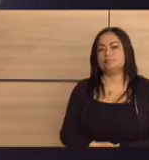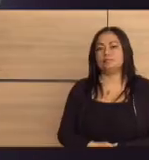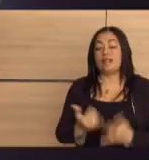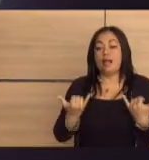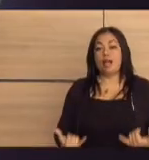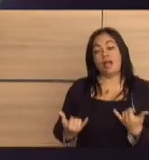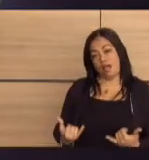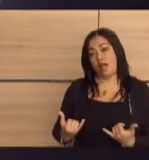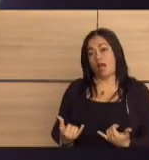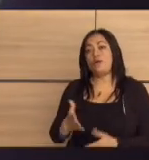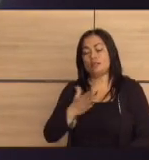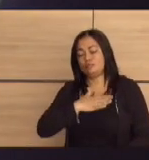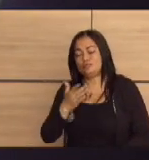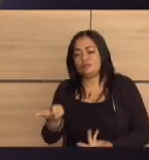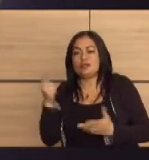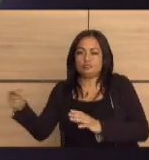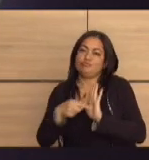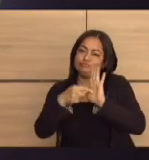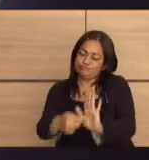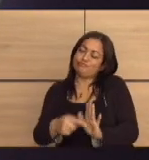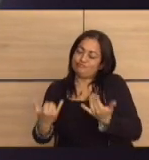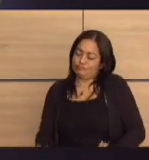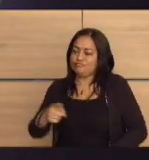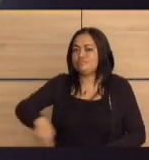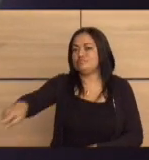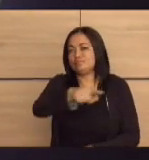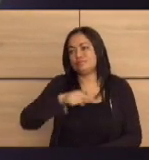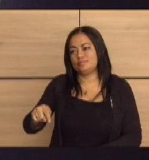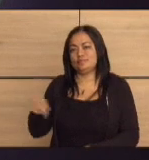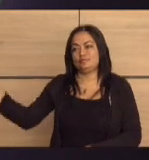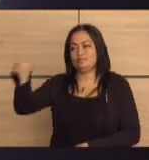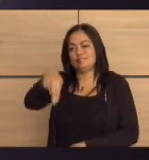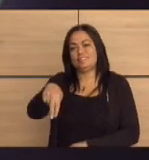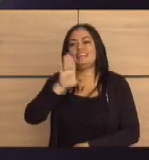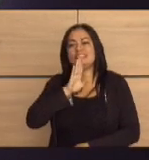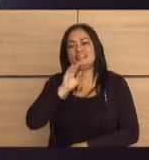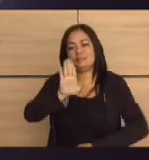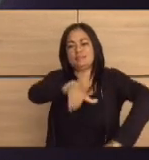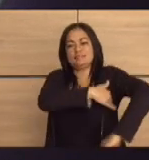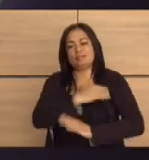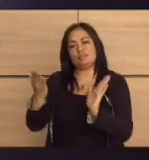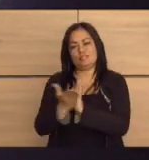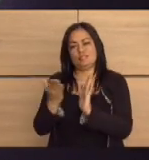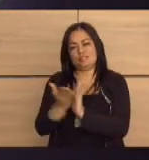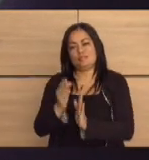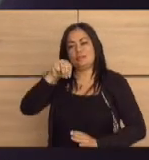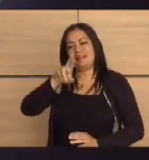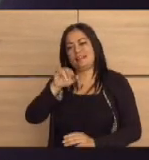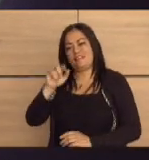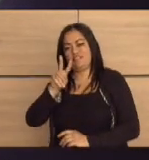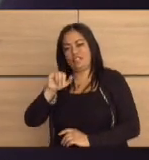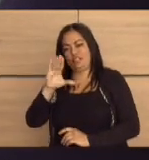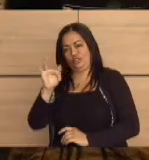Y ahora es un gusto para mí, y sé que también para ustedes, invitar al atril a nuestra ministra de Educación Nacional, la doctora María Victoria Angulo